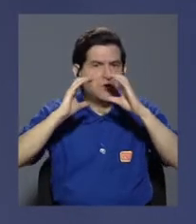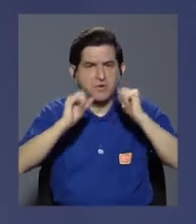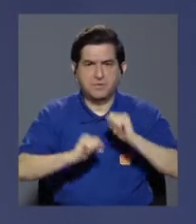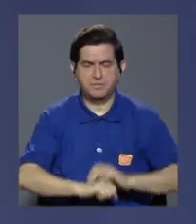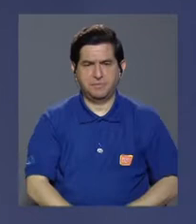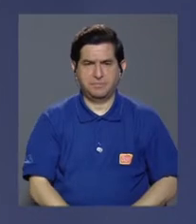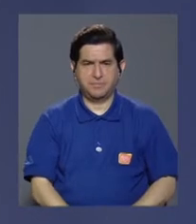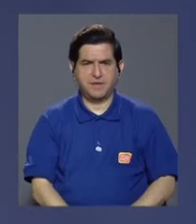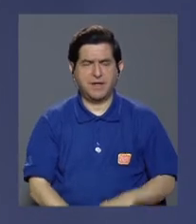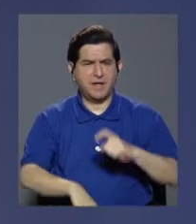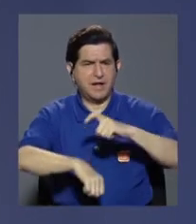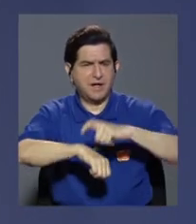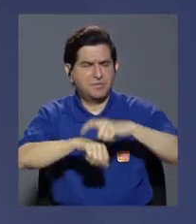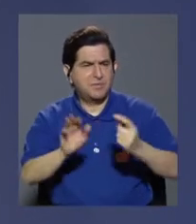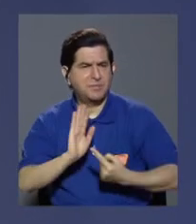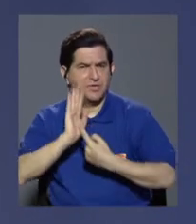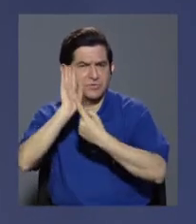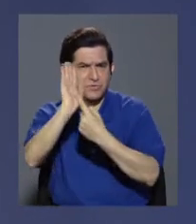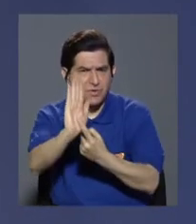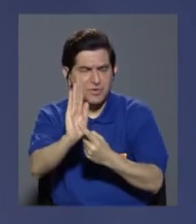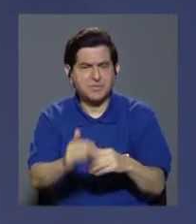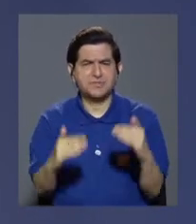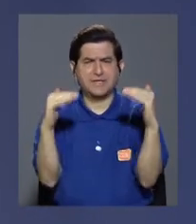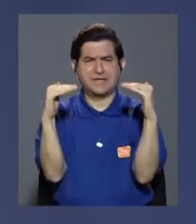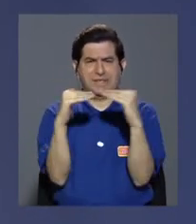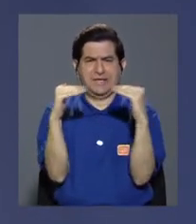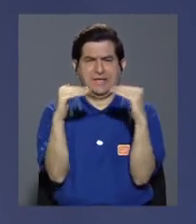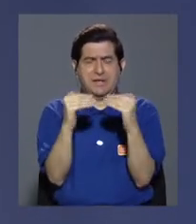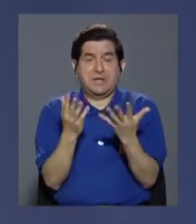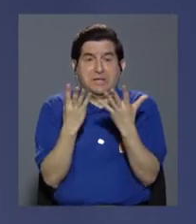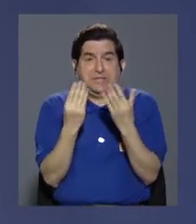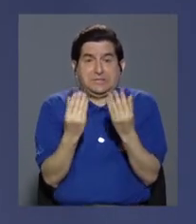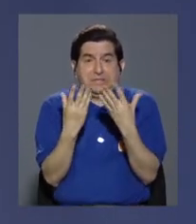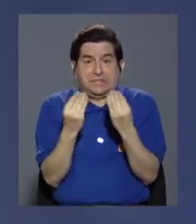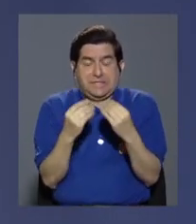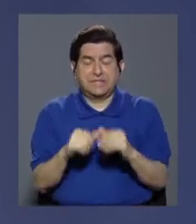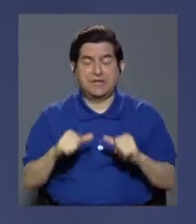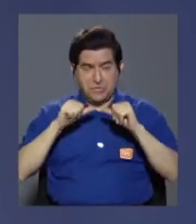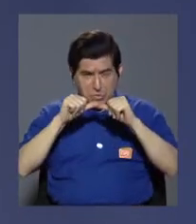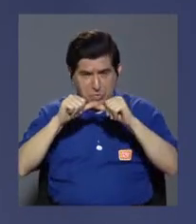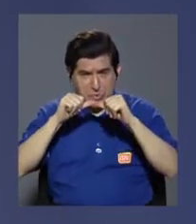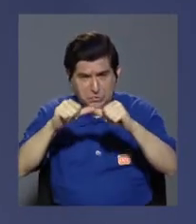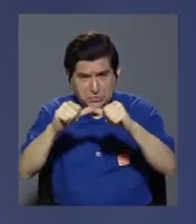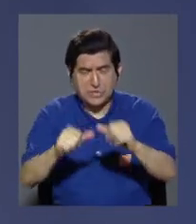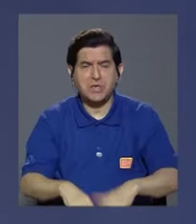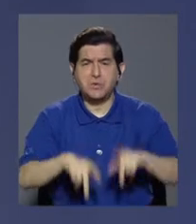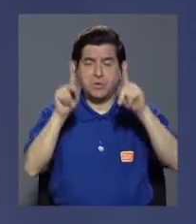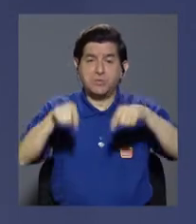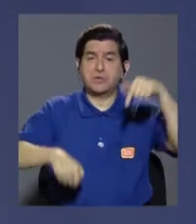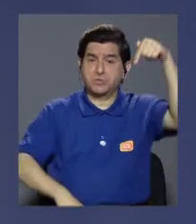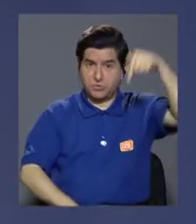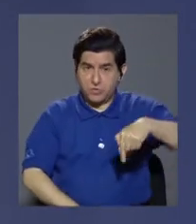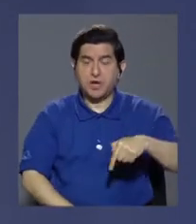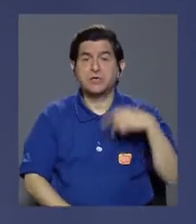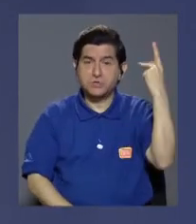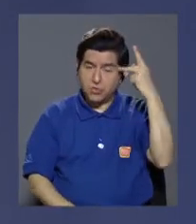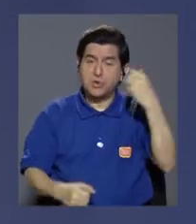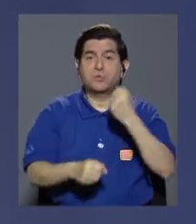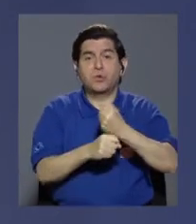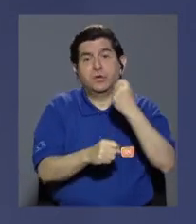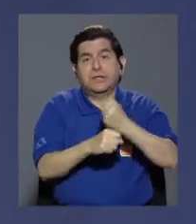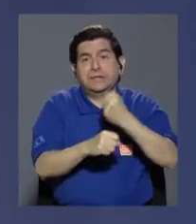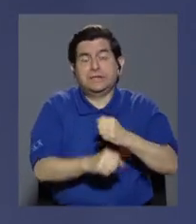comunicación cuando se expresaba ese nivel de terrorismo sistemático de parte de quienes hoy inclusive hacen